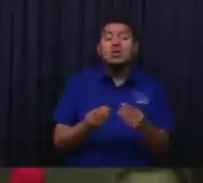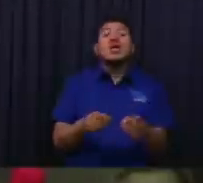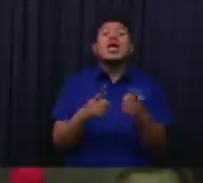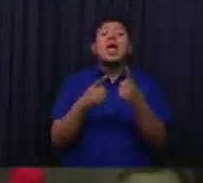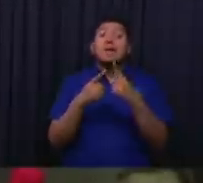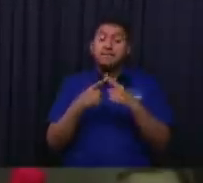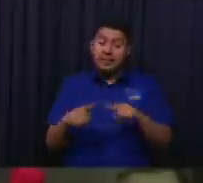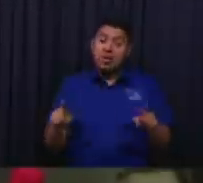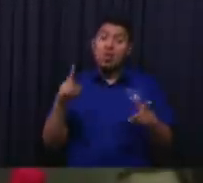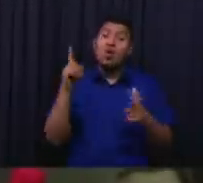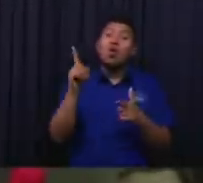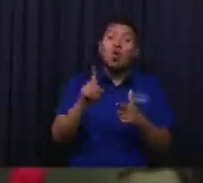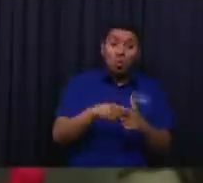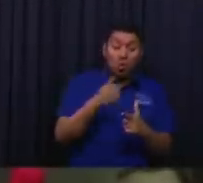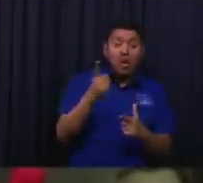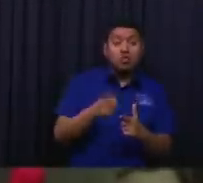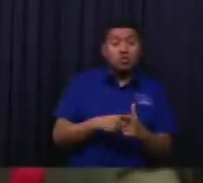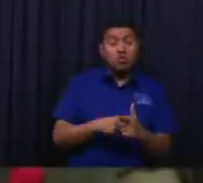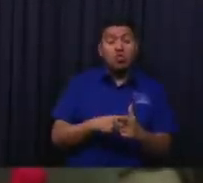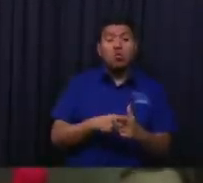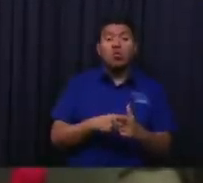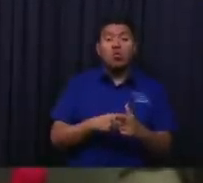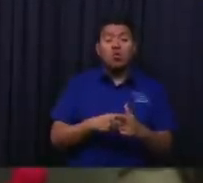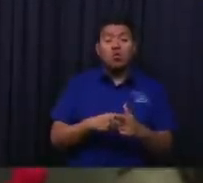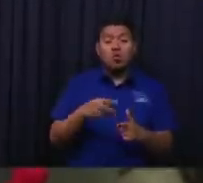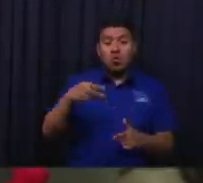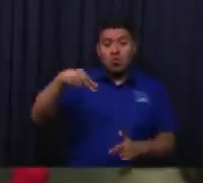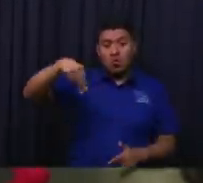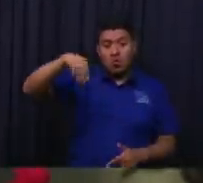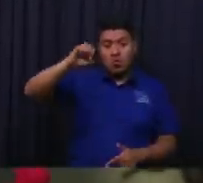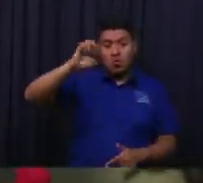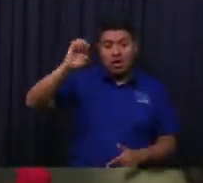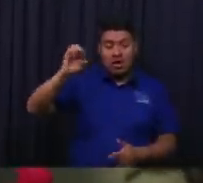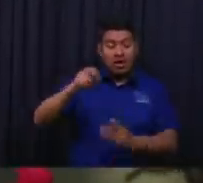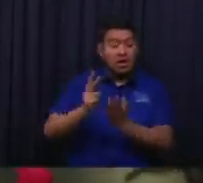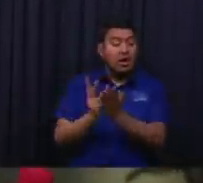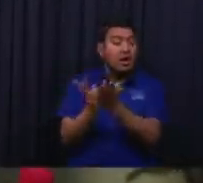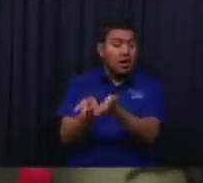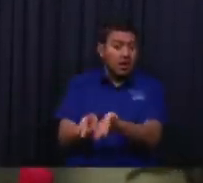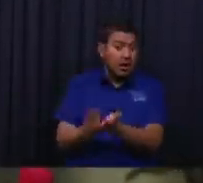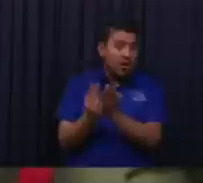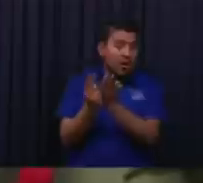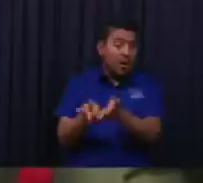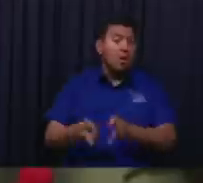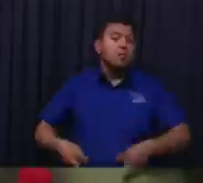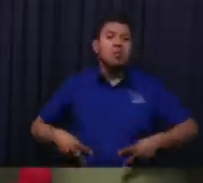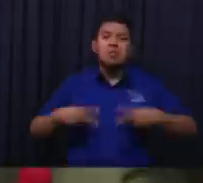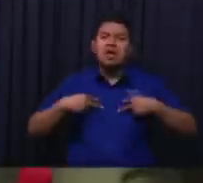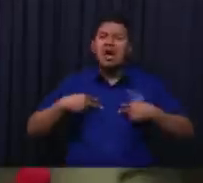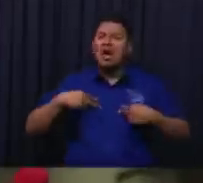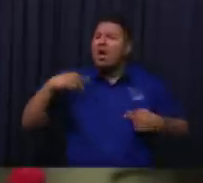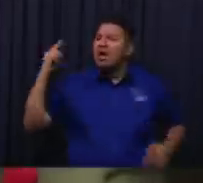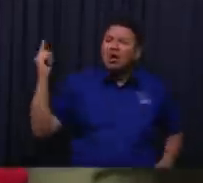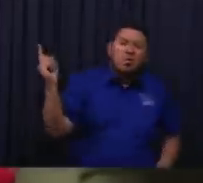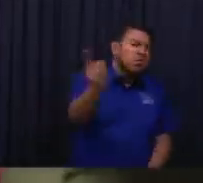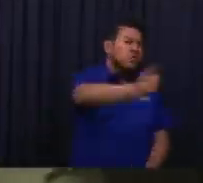Noé estuvo, se murió toda la gente. Toda la gente se murió.